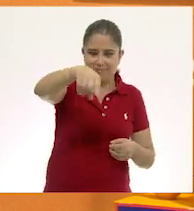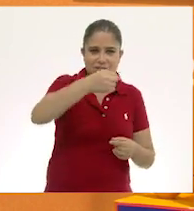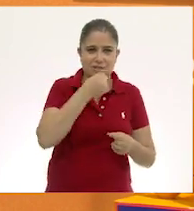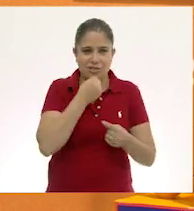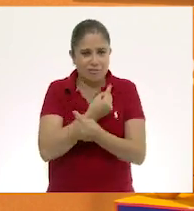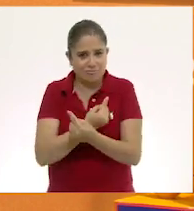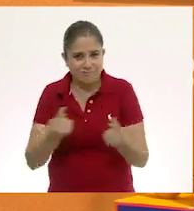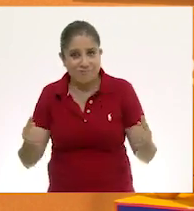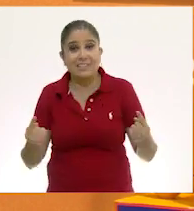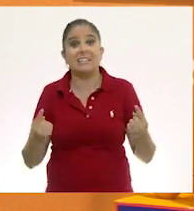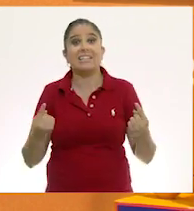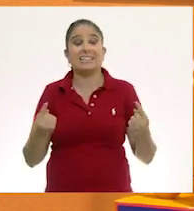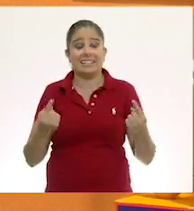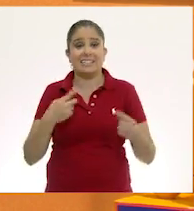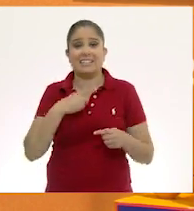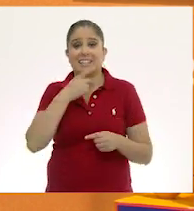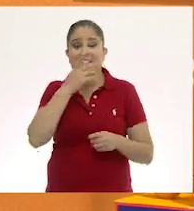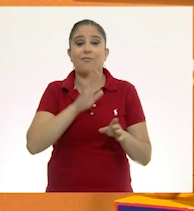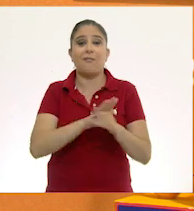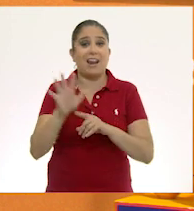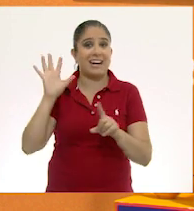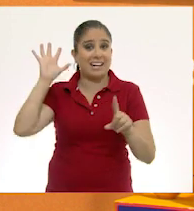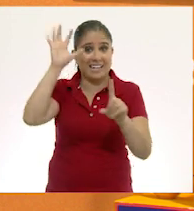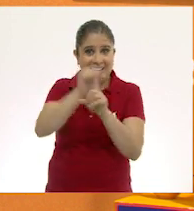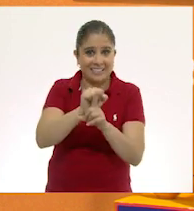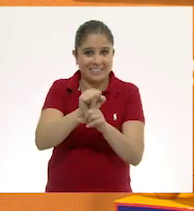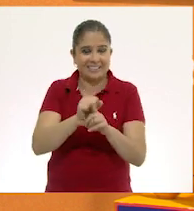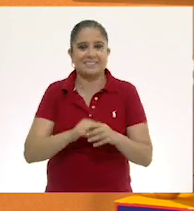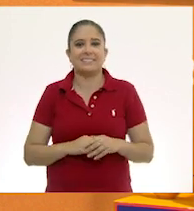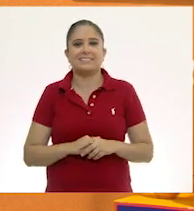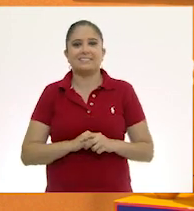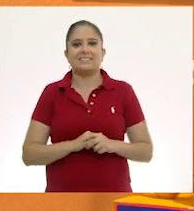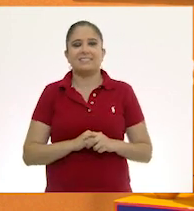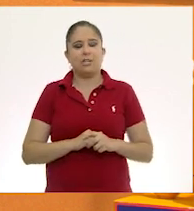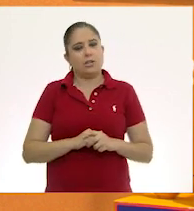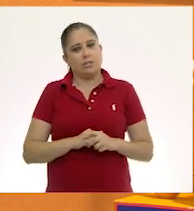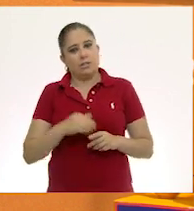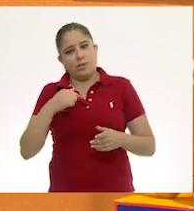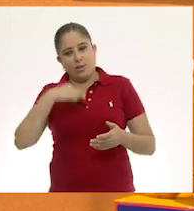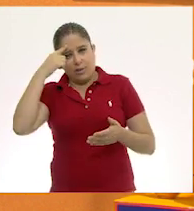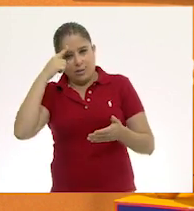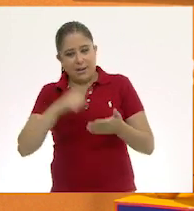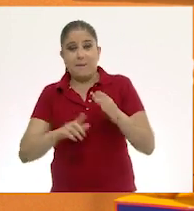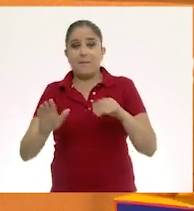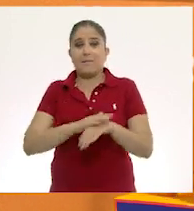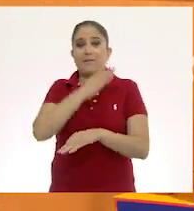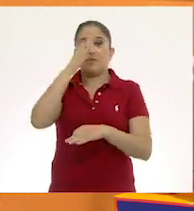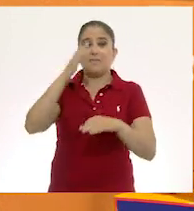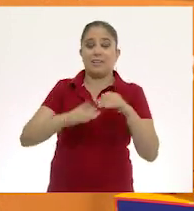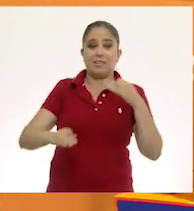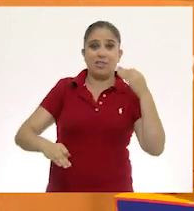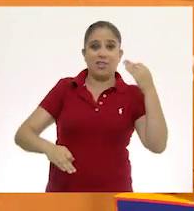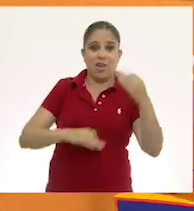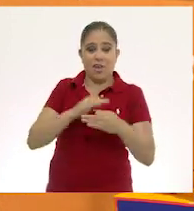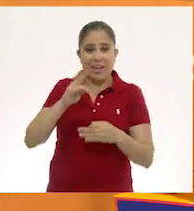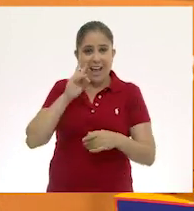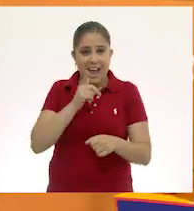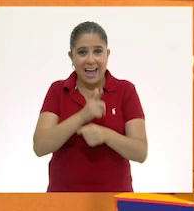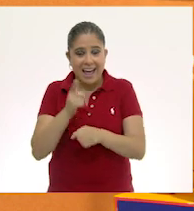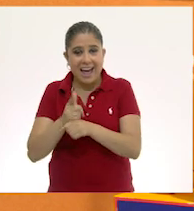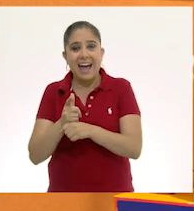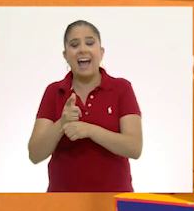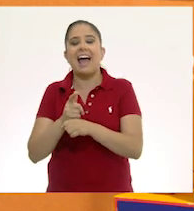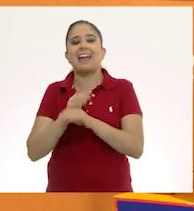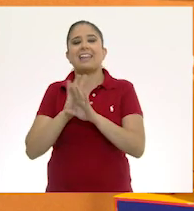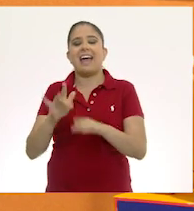y les vamos a decir el reto final. Yo creo que por fin ahora sí todas las pistas van